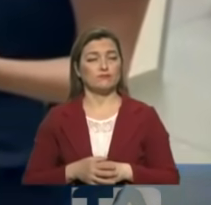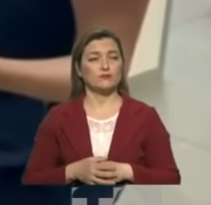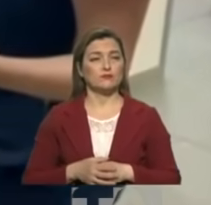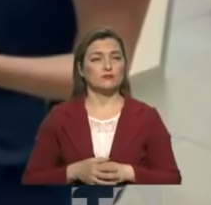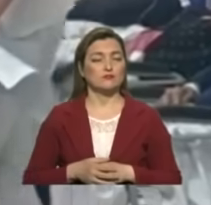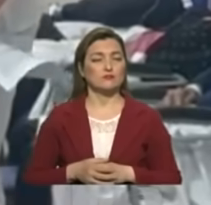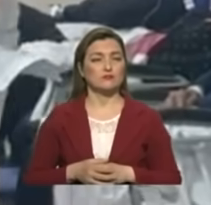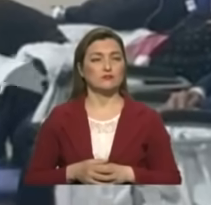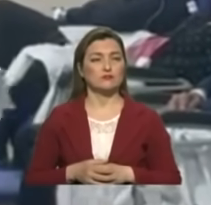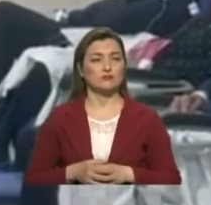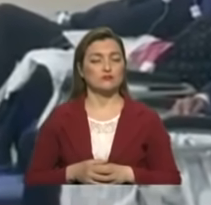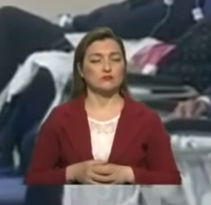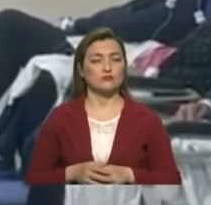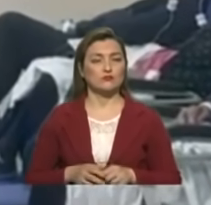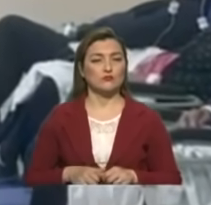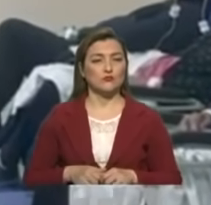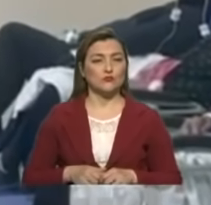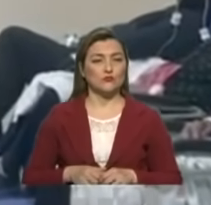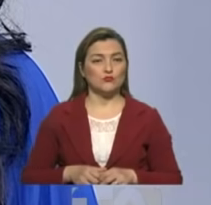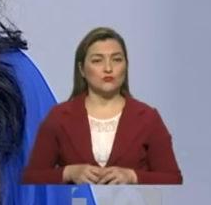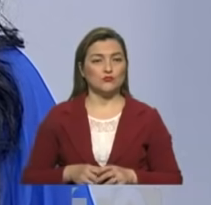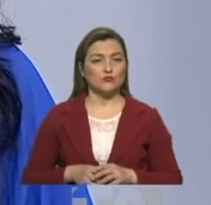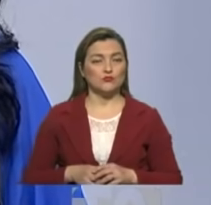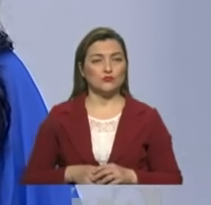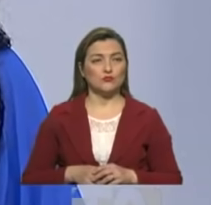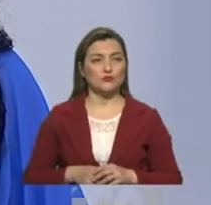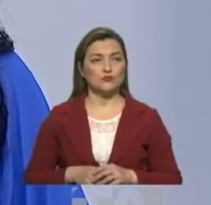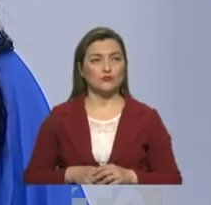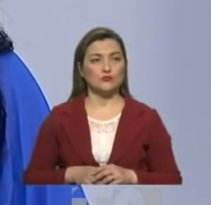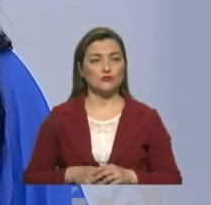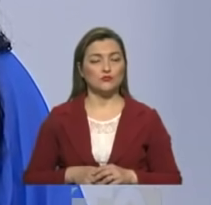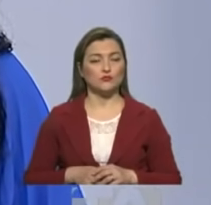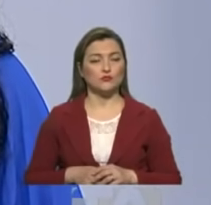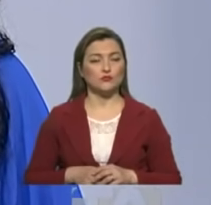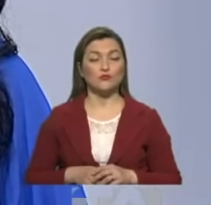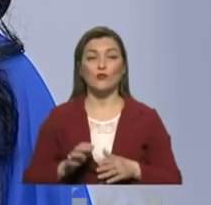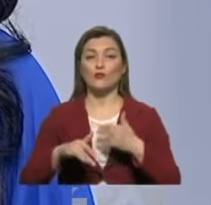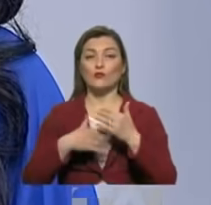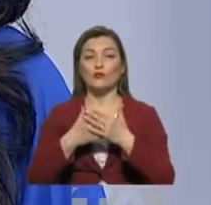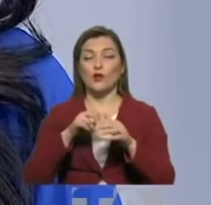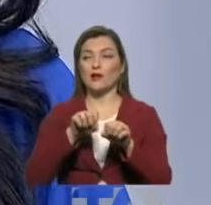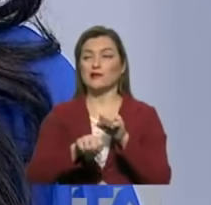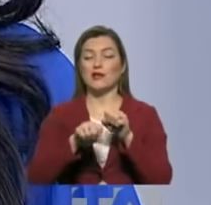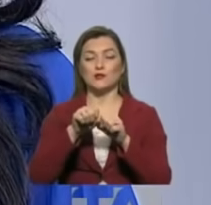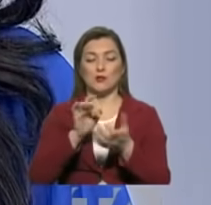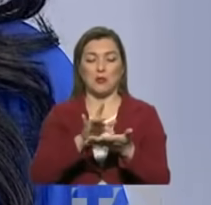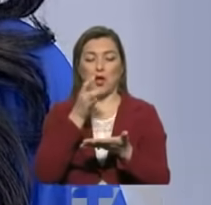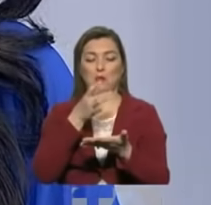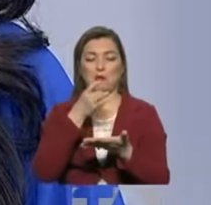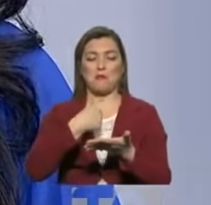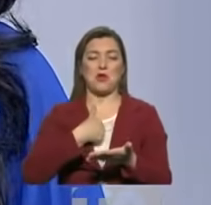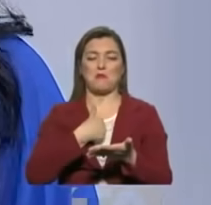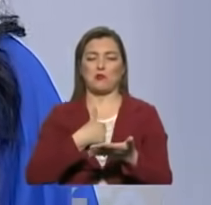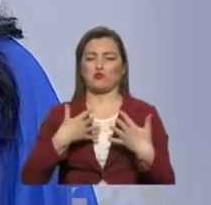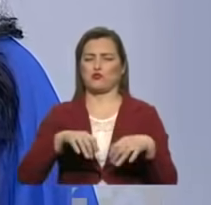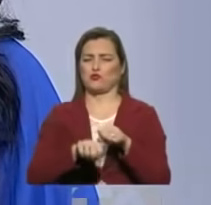coinfección. En Quito, Stephanie Paz, 24 horas. Hay que insistir entonces en los perjuicios de la automedicación.